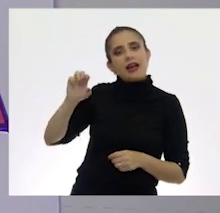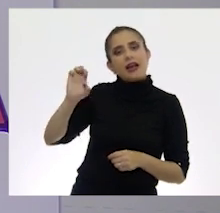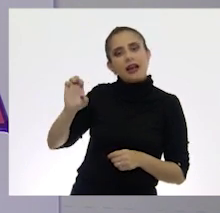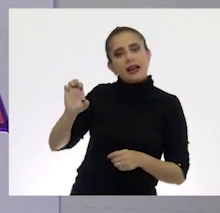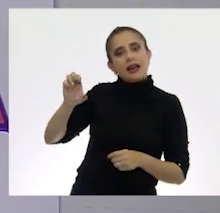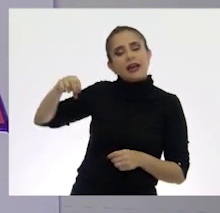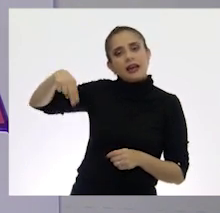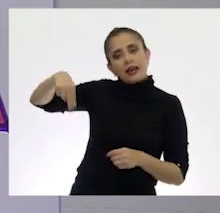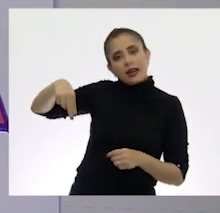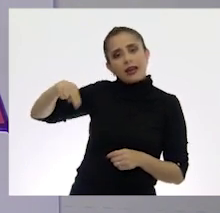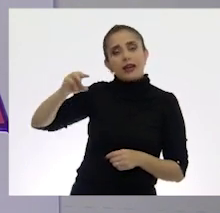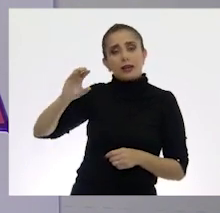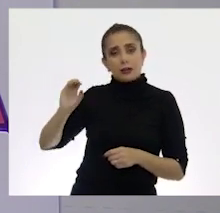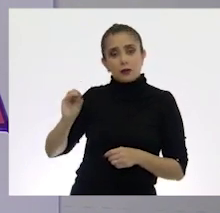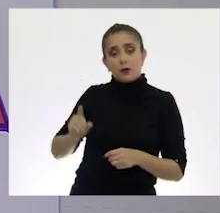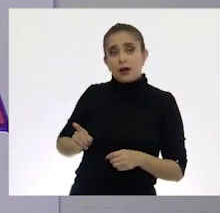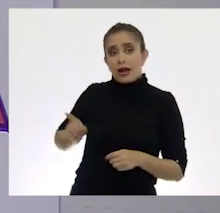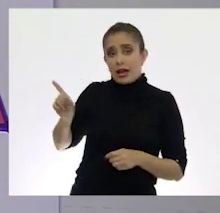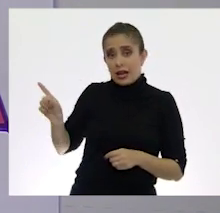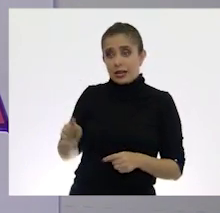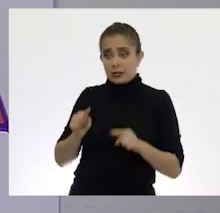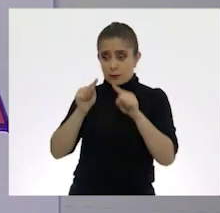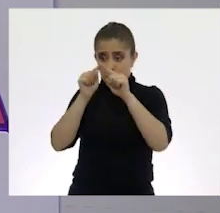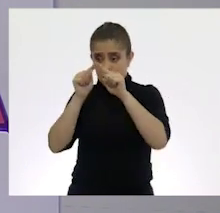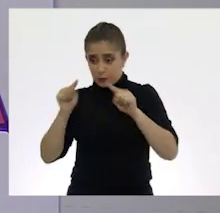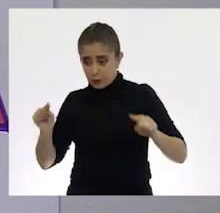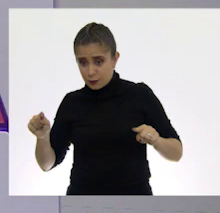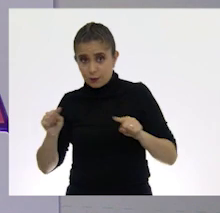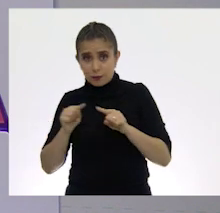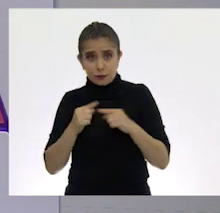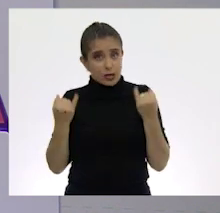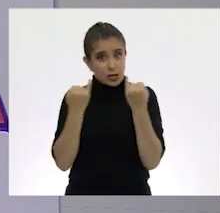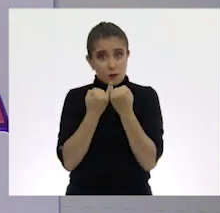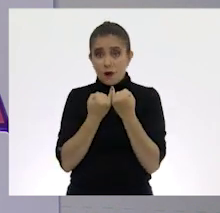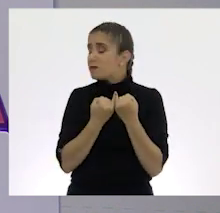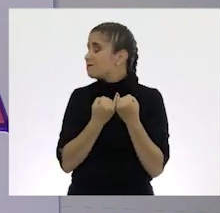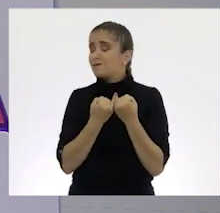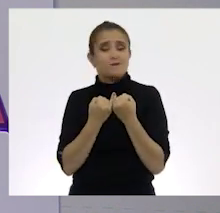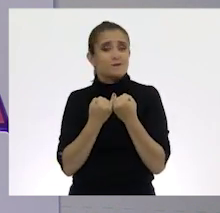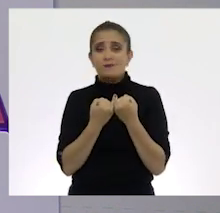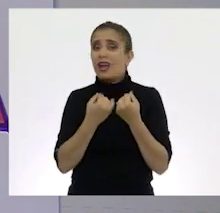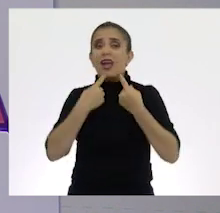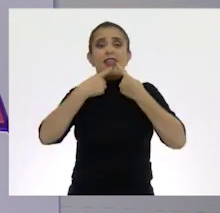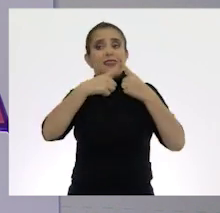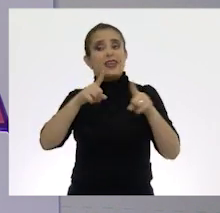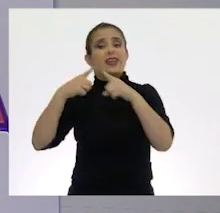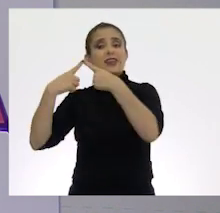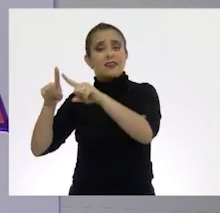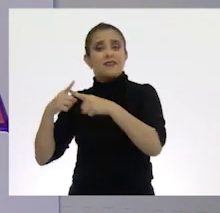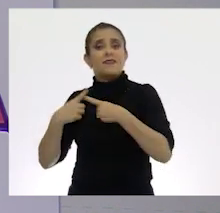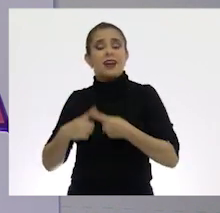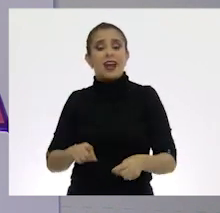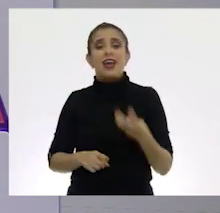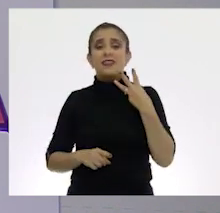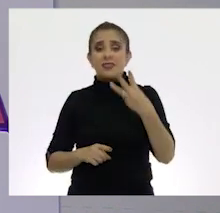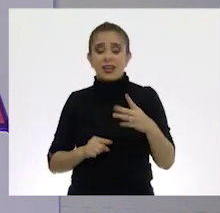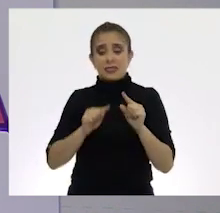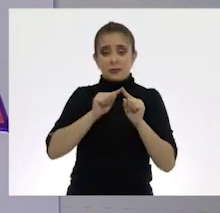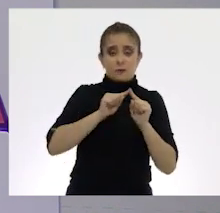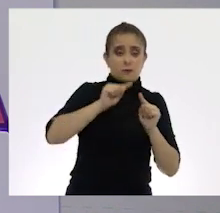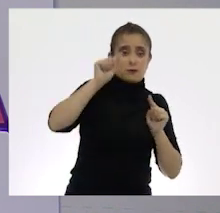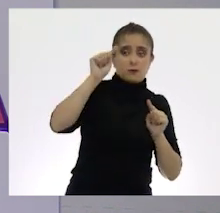Y ninguno de sus lados son iguales. Los tres lados tienen una medida diferente.